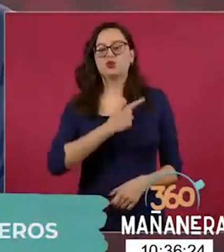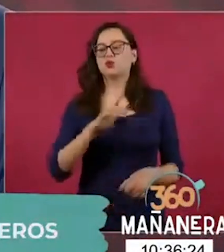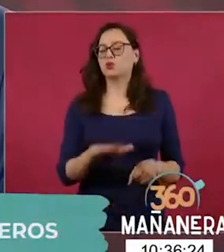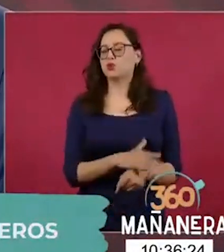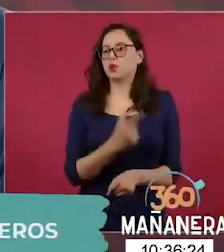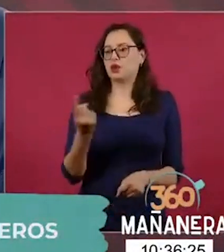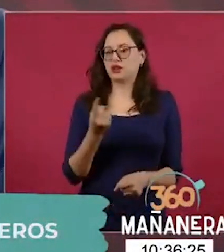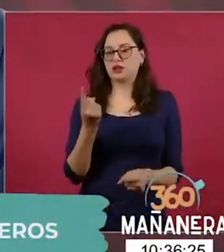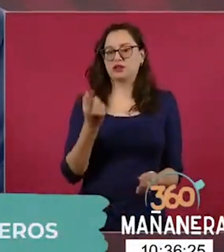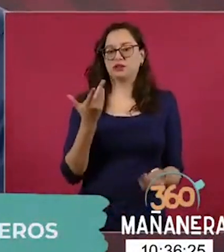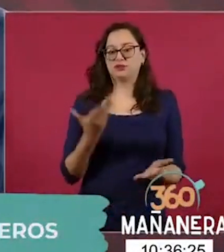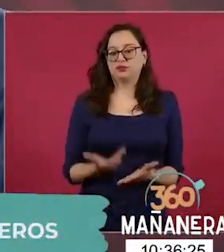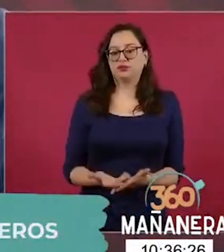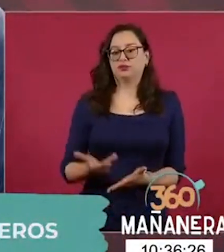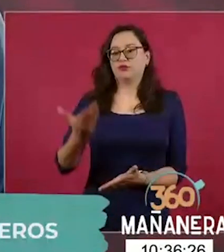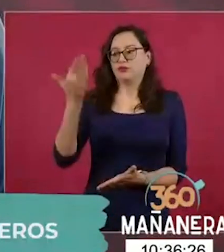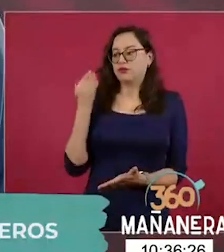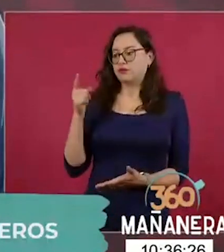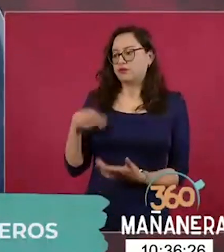este